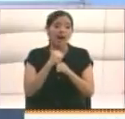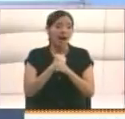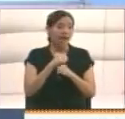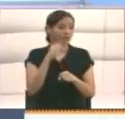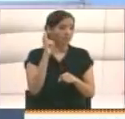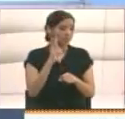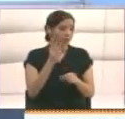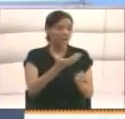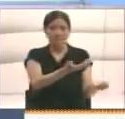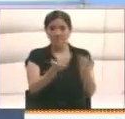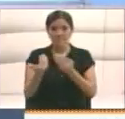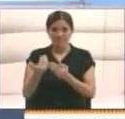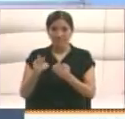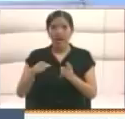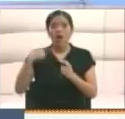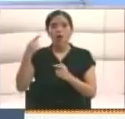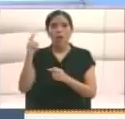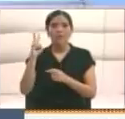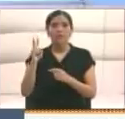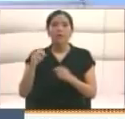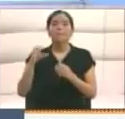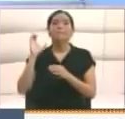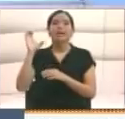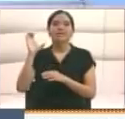trabajo a los venezolanos.